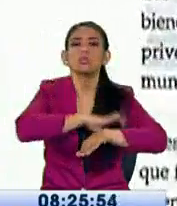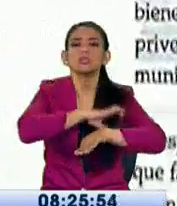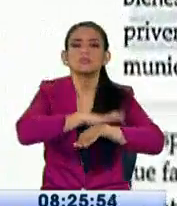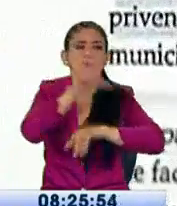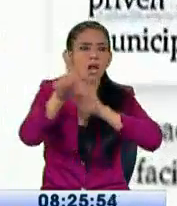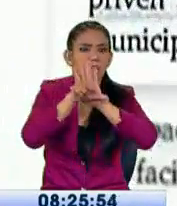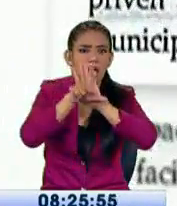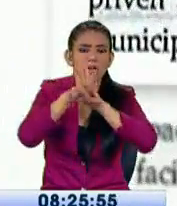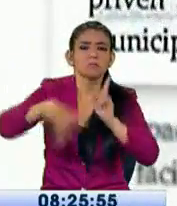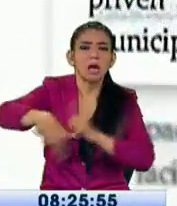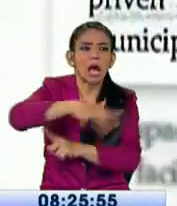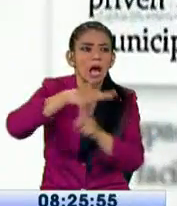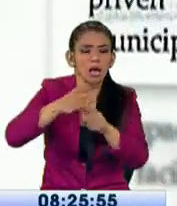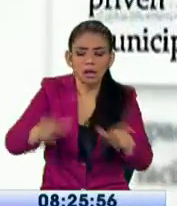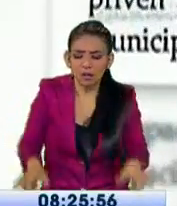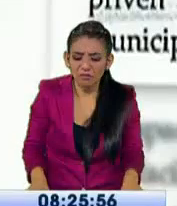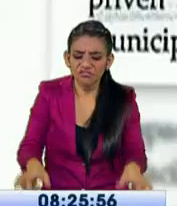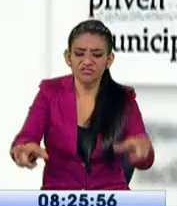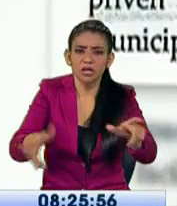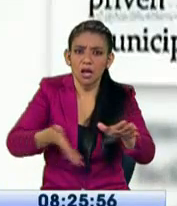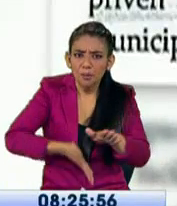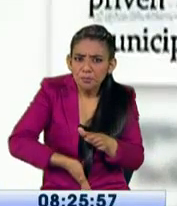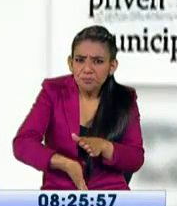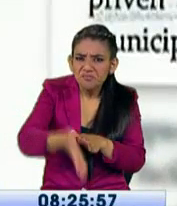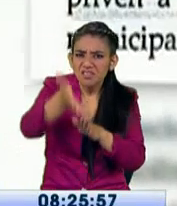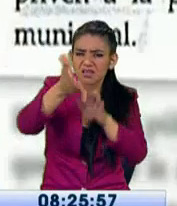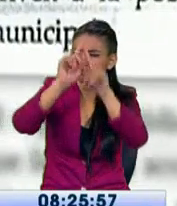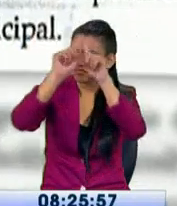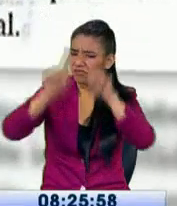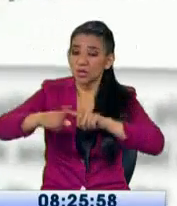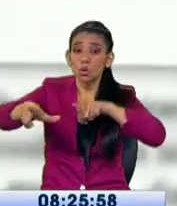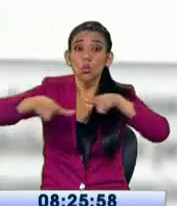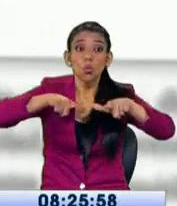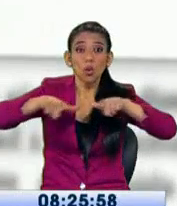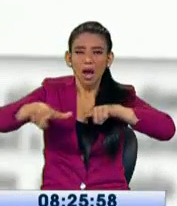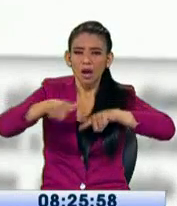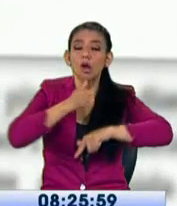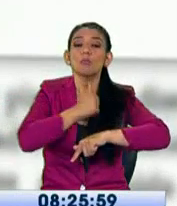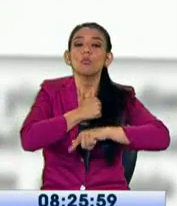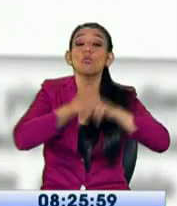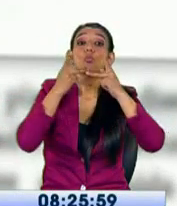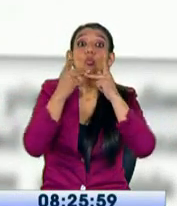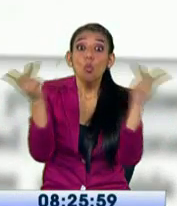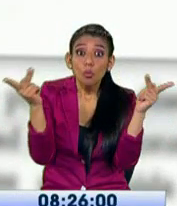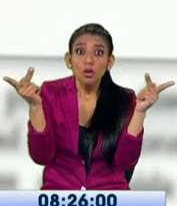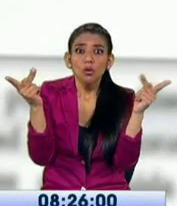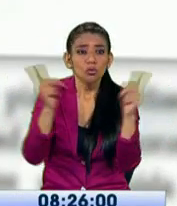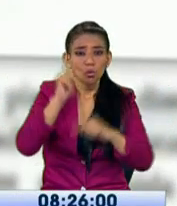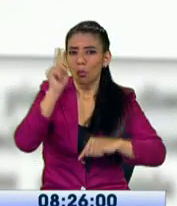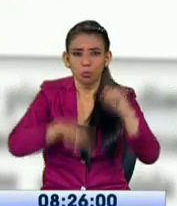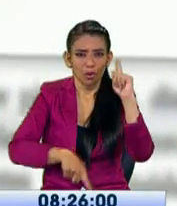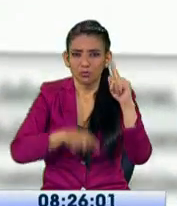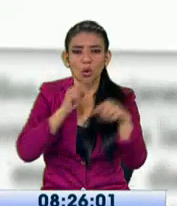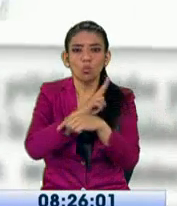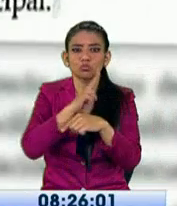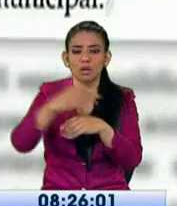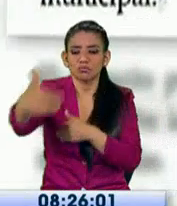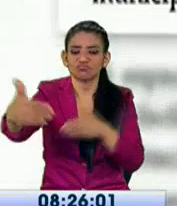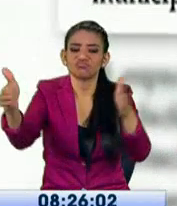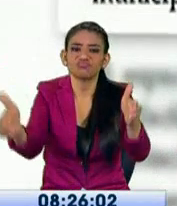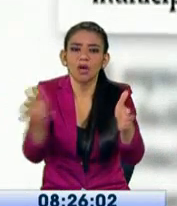verdes vías parterres y demás espacios que tengan carácter de bienes de uso público no podrán ser cerrados o